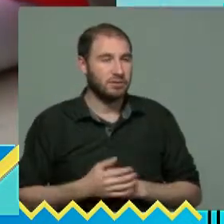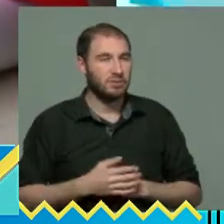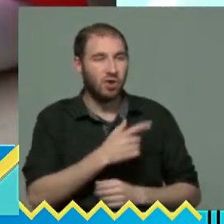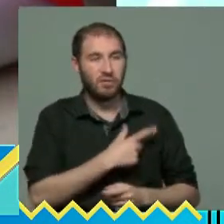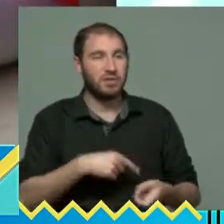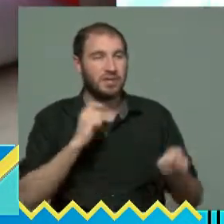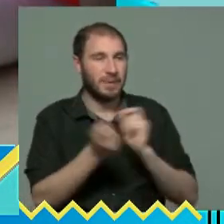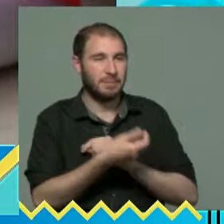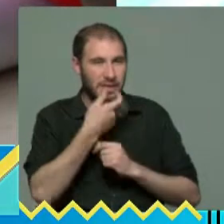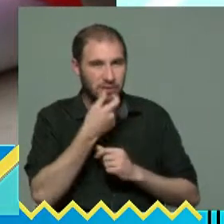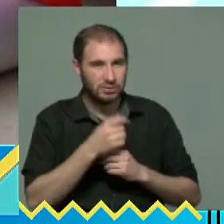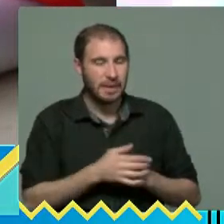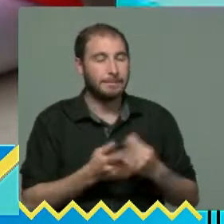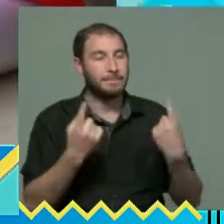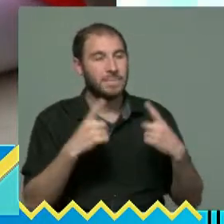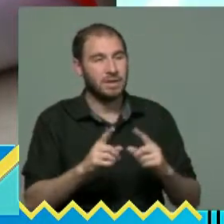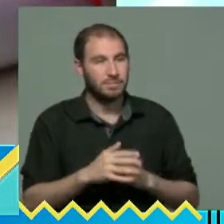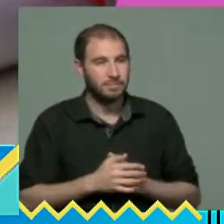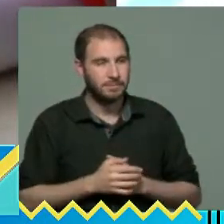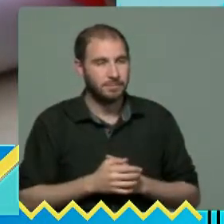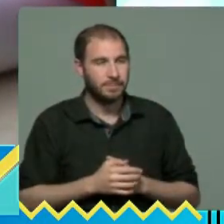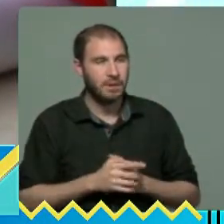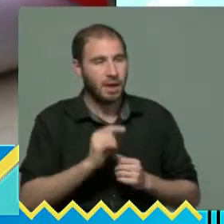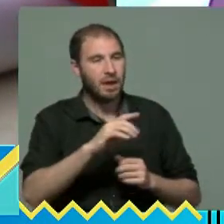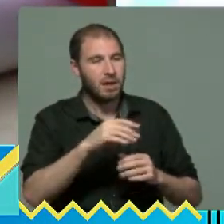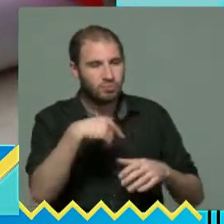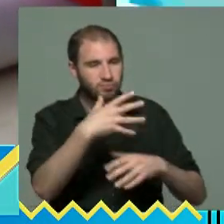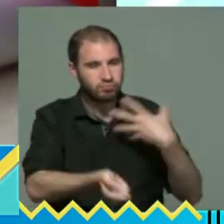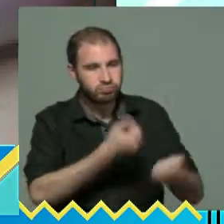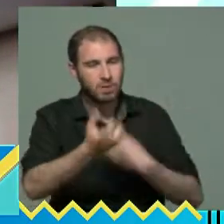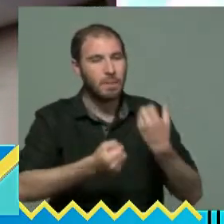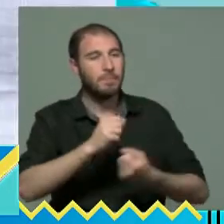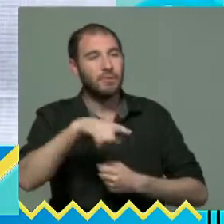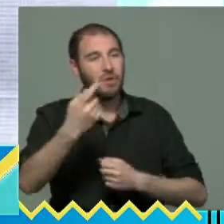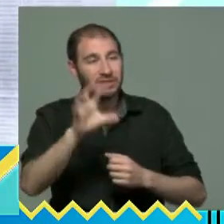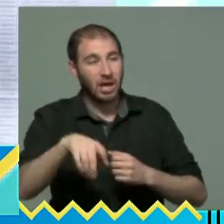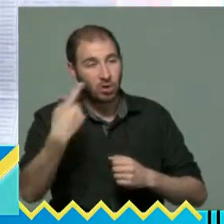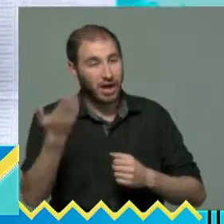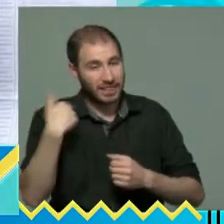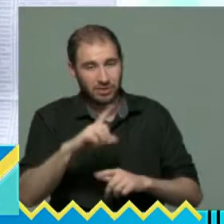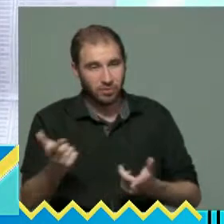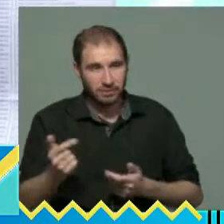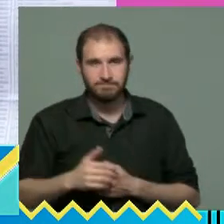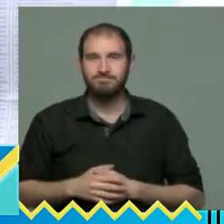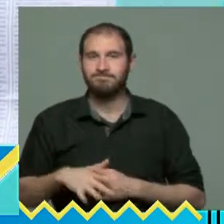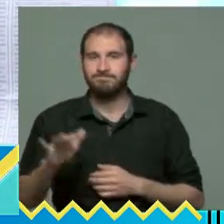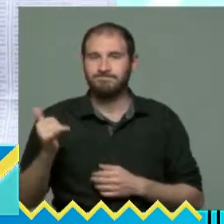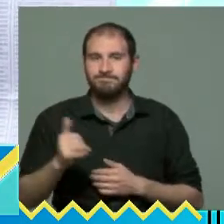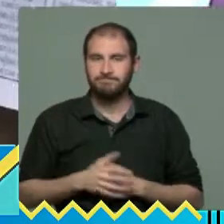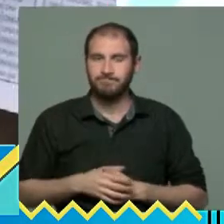de Cambia Mendoza, justamente, pero que ha ido ganando espacio en otras provincias que por ahí no lo tenían, ¿no? Sí, la